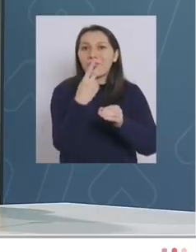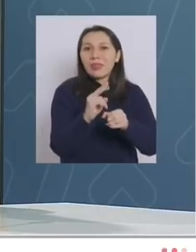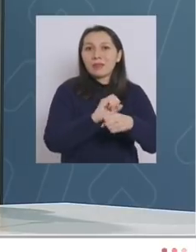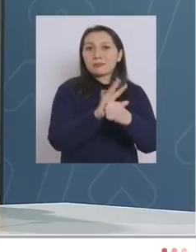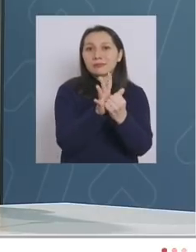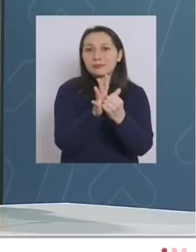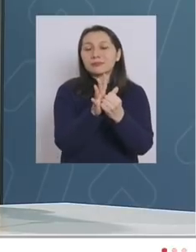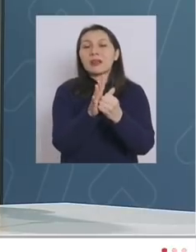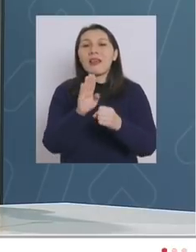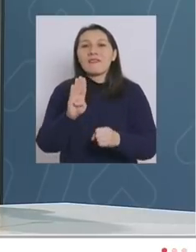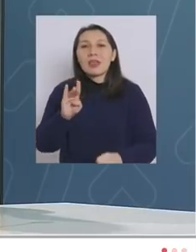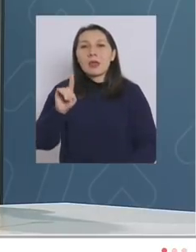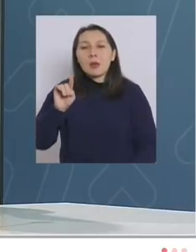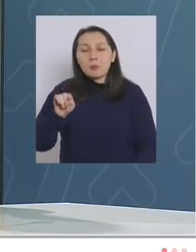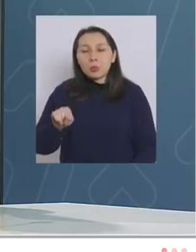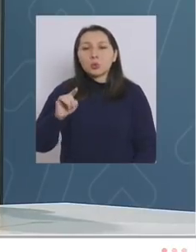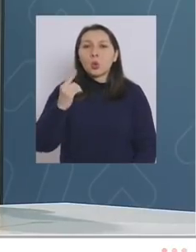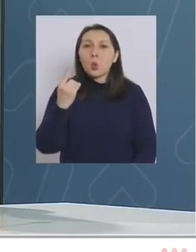variante